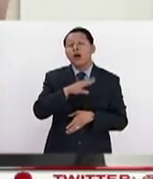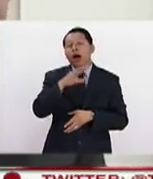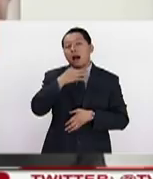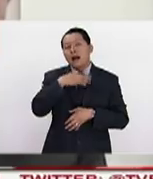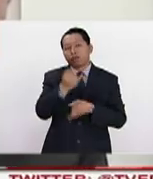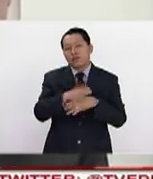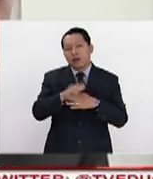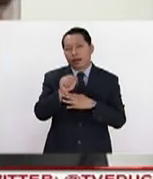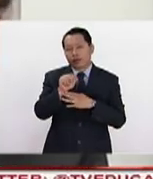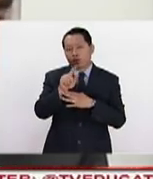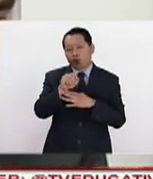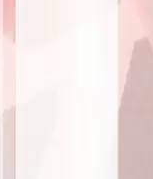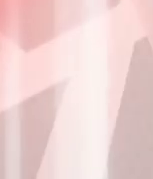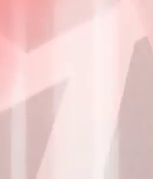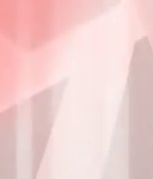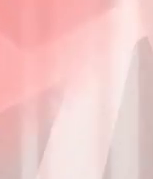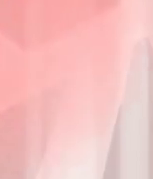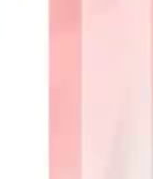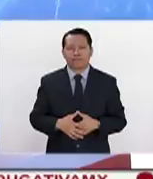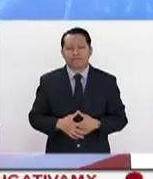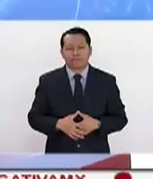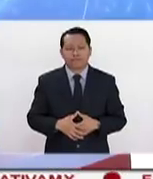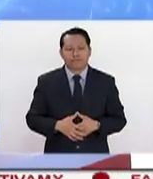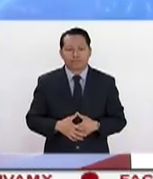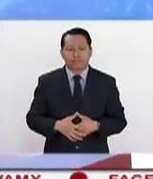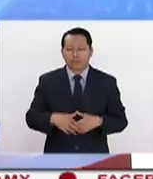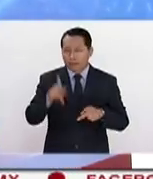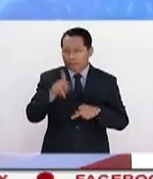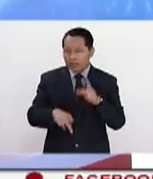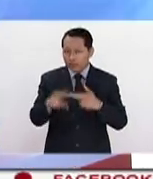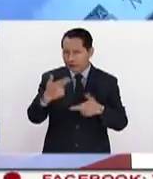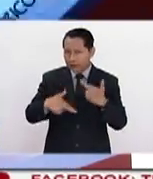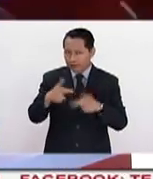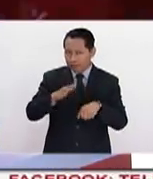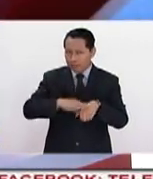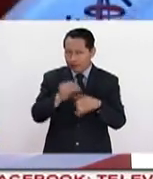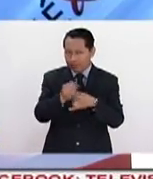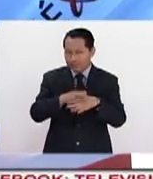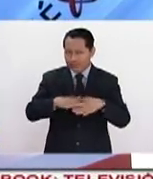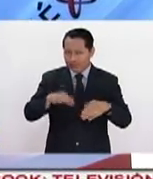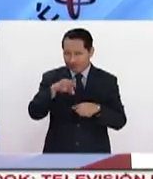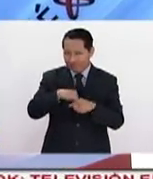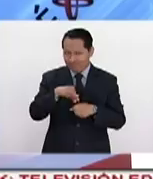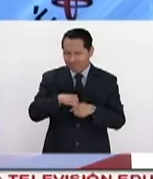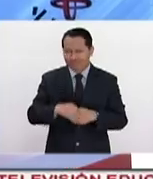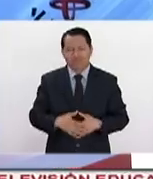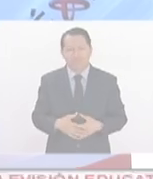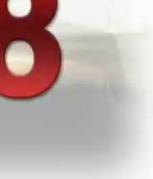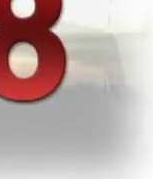López, México al Día. Una pausa, regresamos con más información electoral.